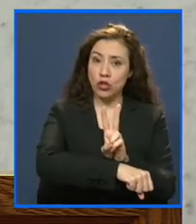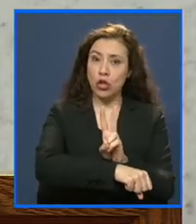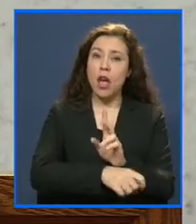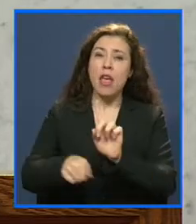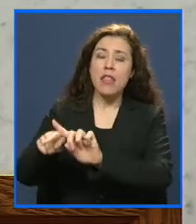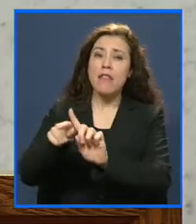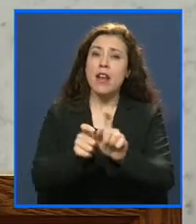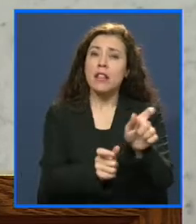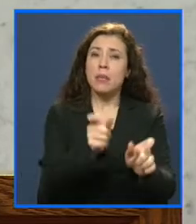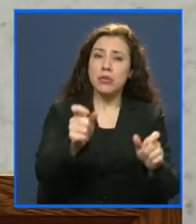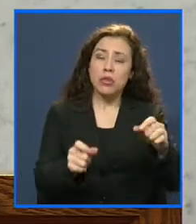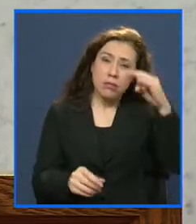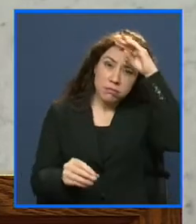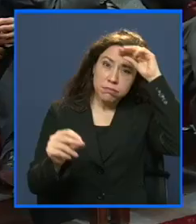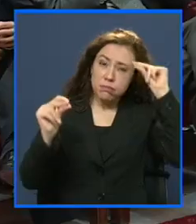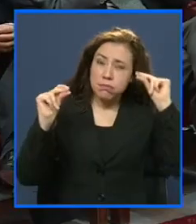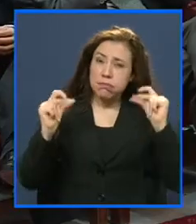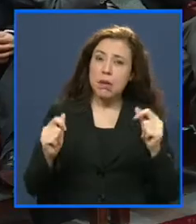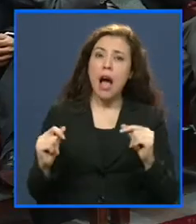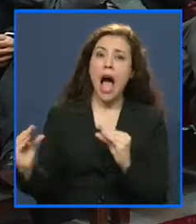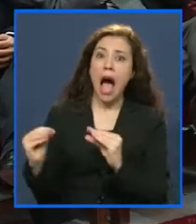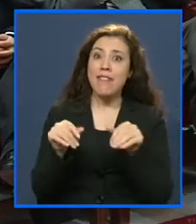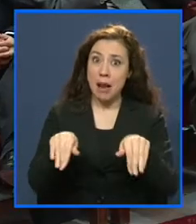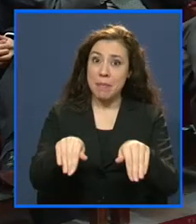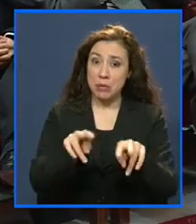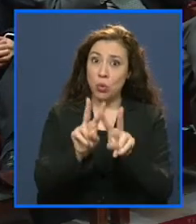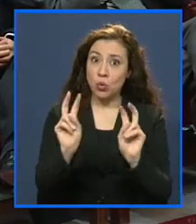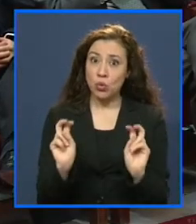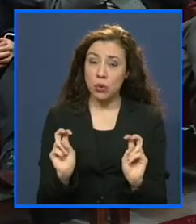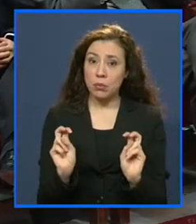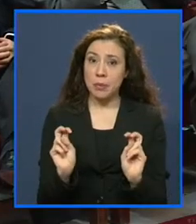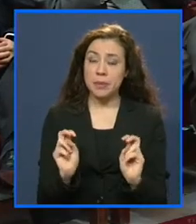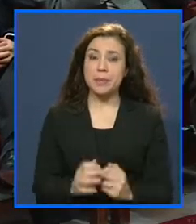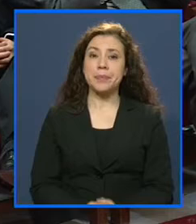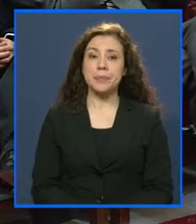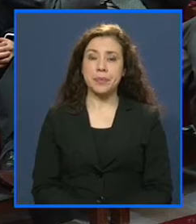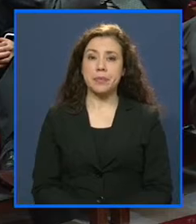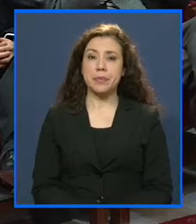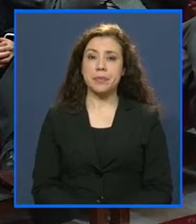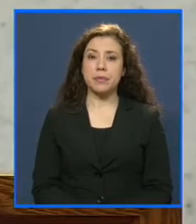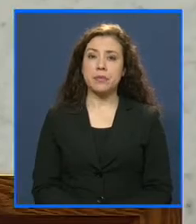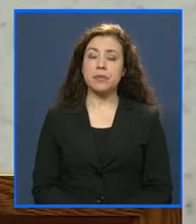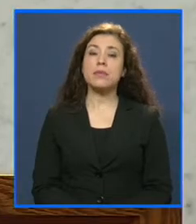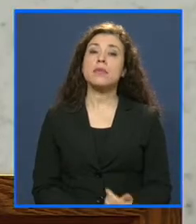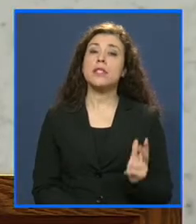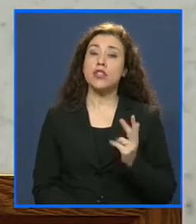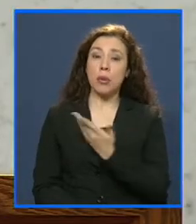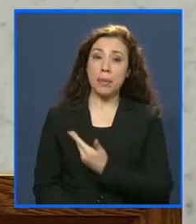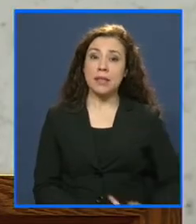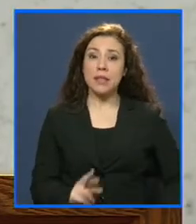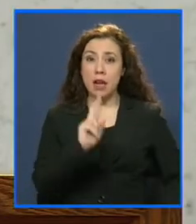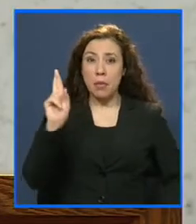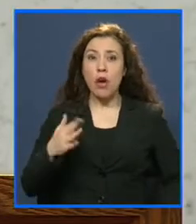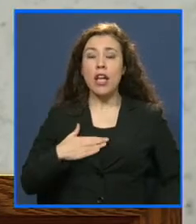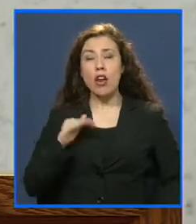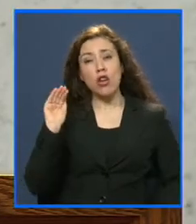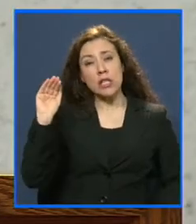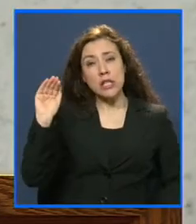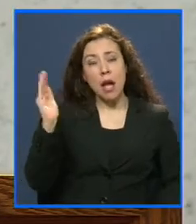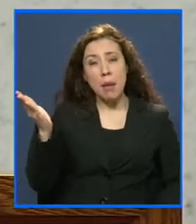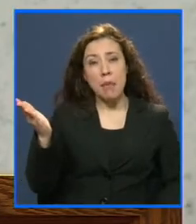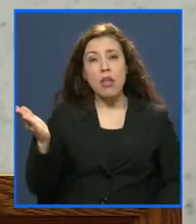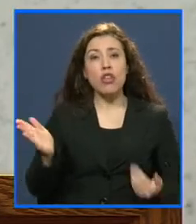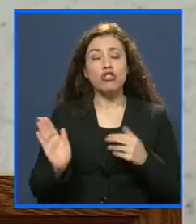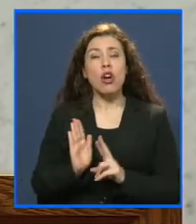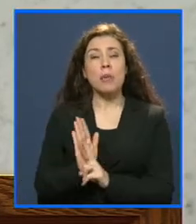variado grupo de académicas e académicos para tratar esta materia respecto este punto permítame señor presidente la repubblica hacerle un llamado en nombre